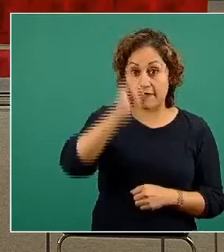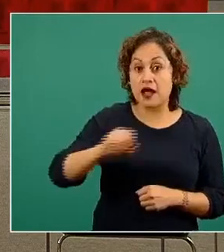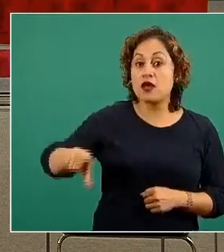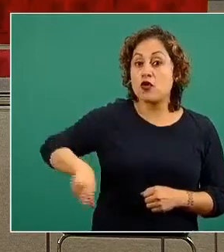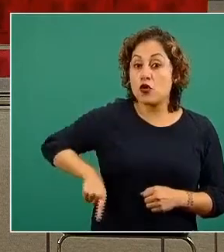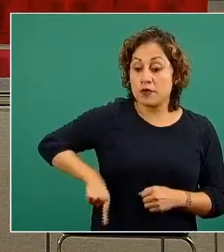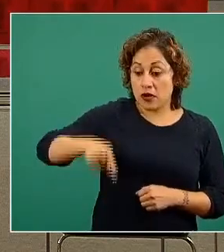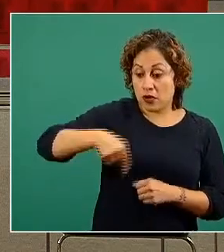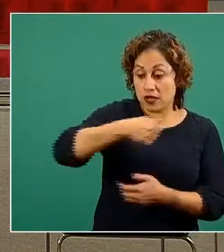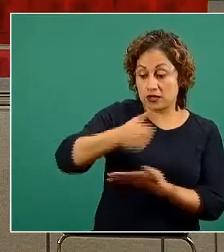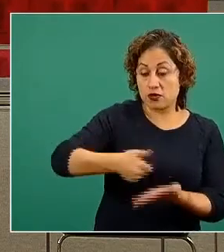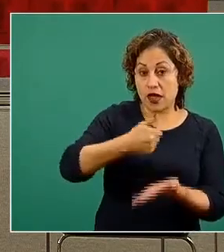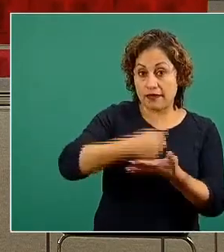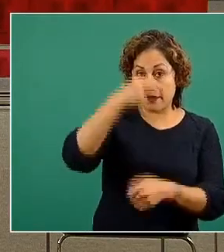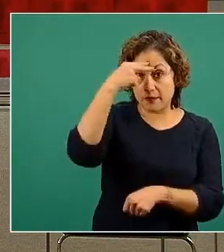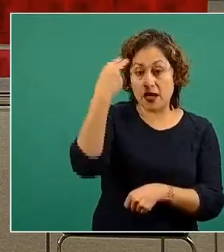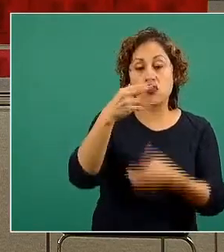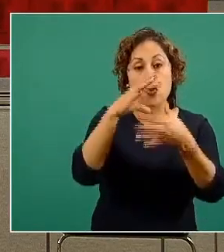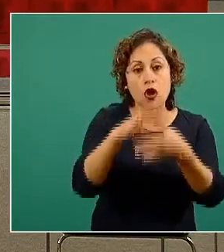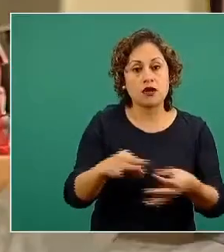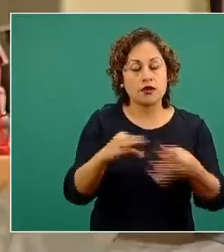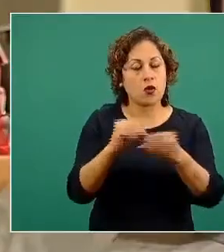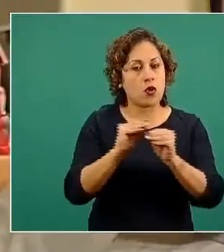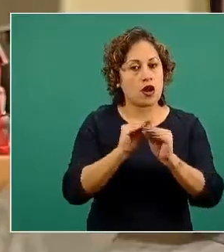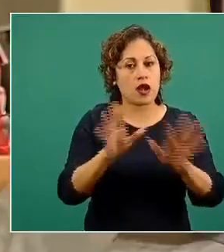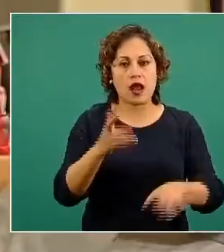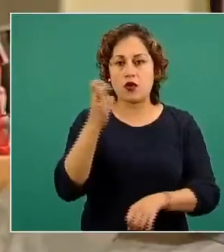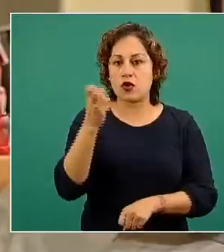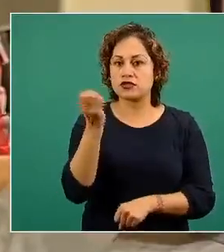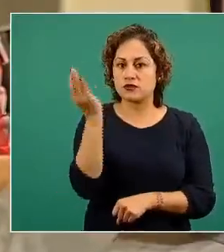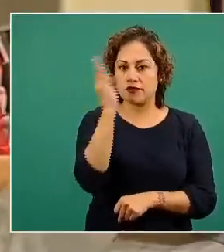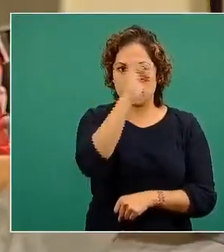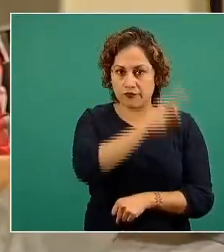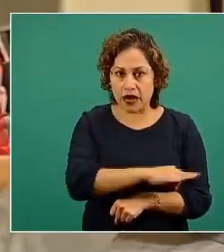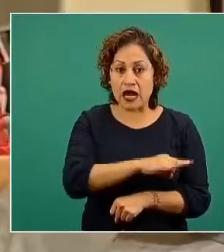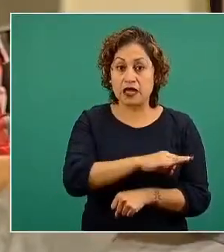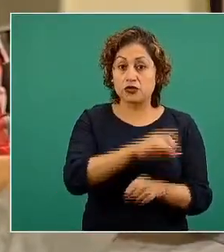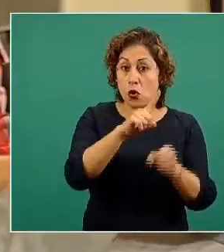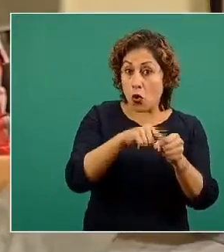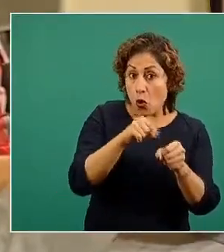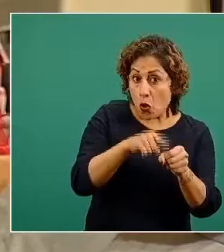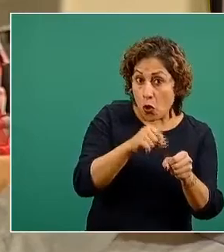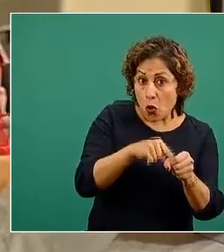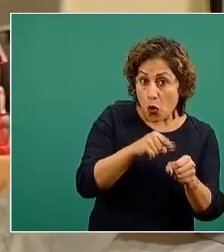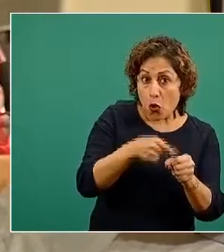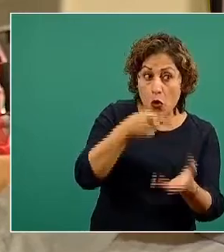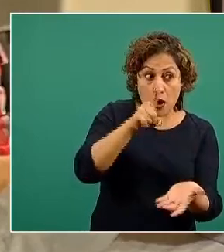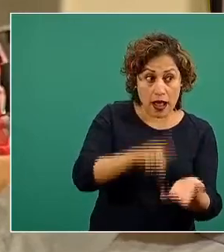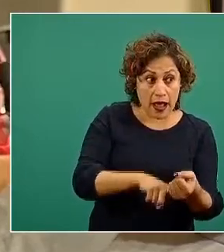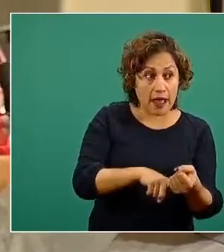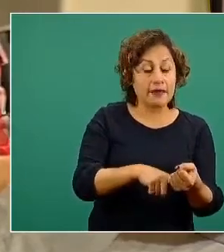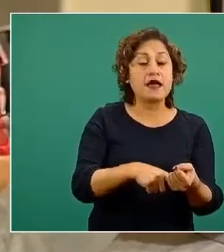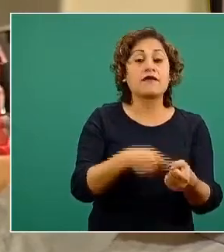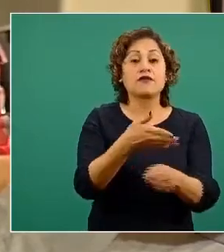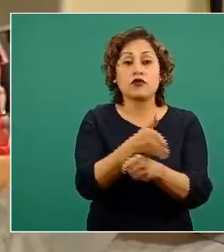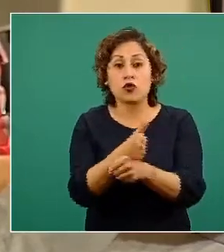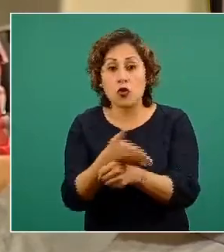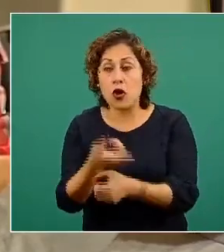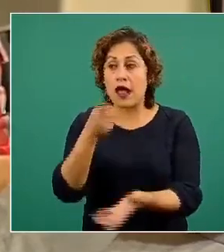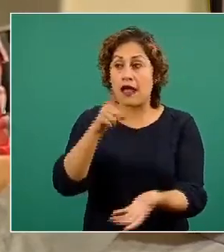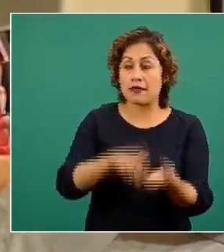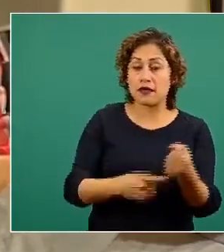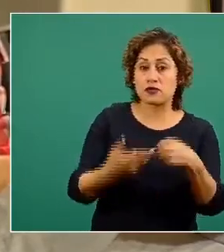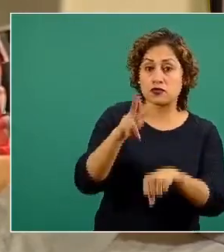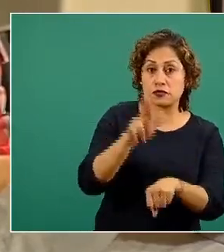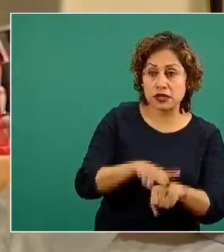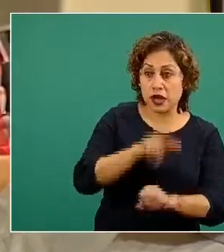no se aplica ningún tipo de este tipo de códigos ni en los centros reguladores, ni en la atención prehospitalaria, ni en la atención